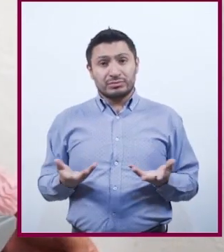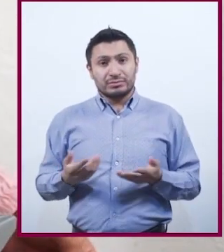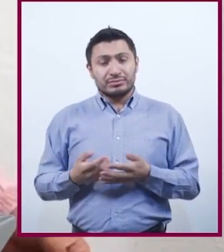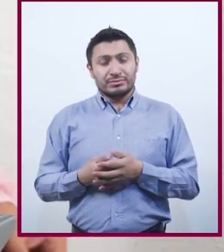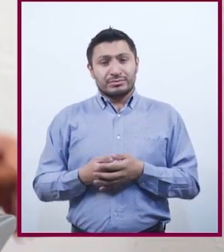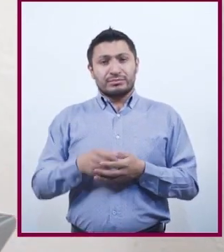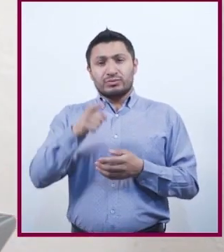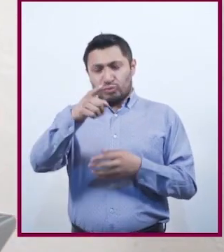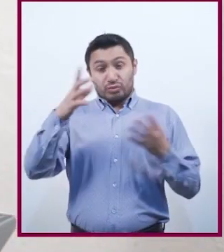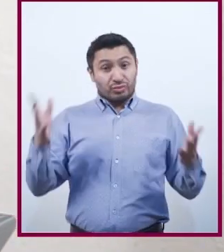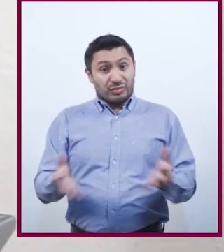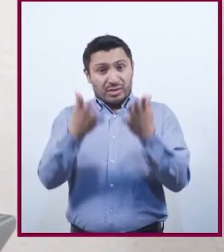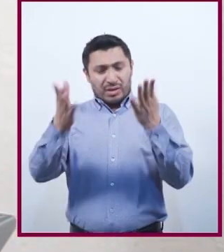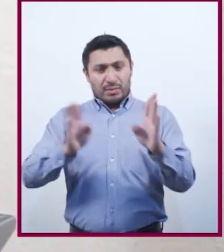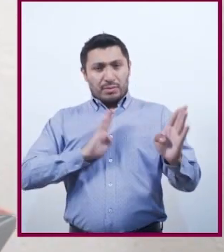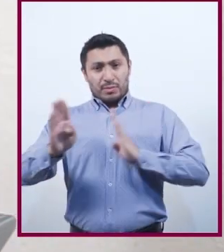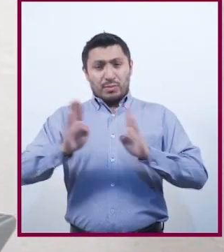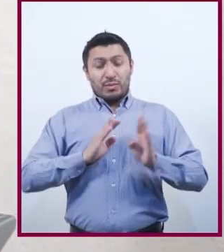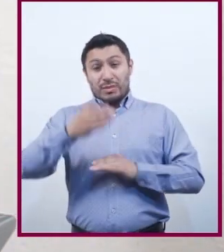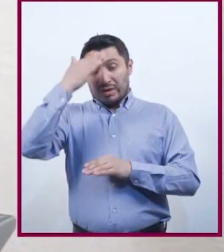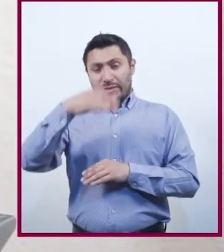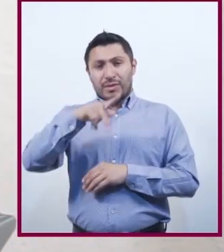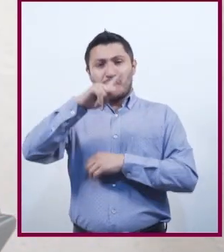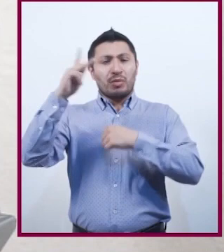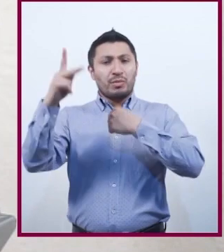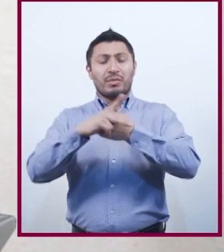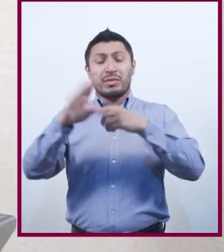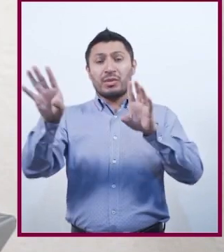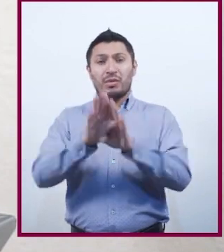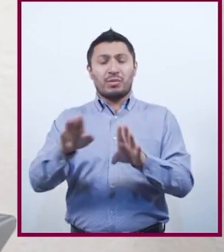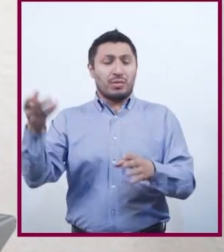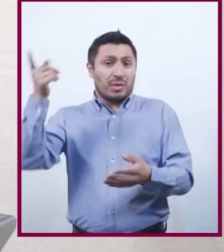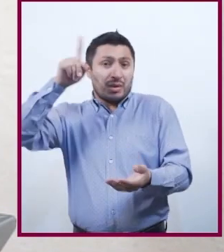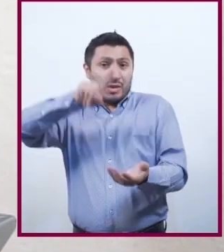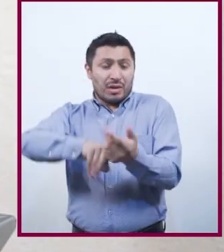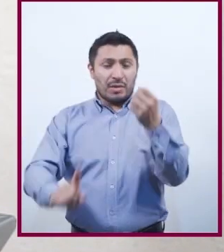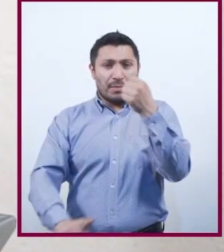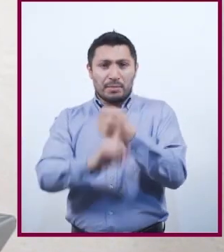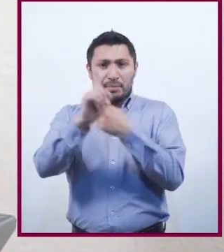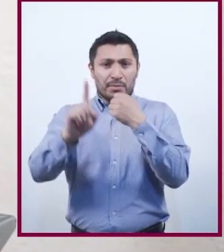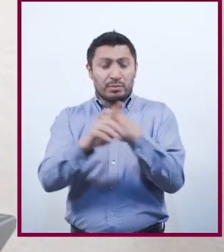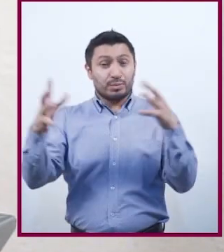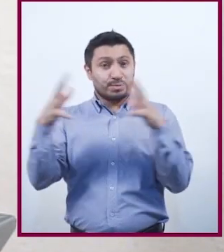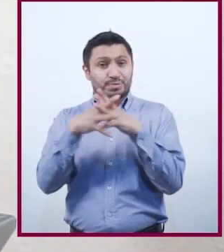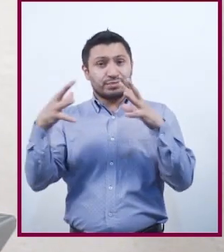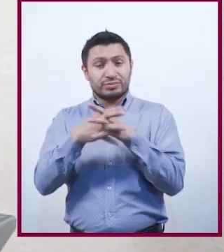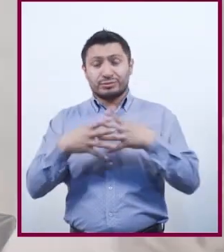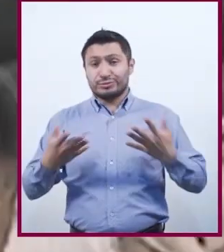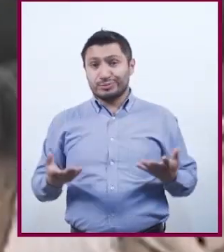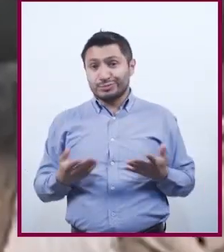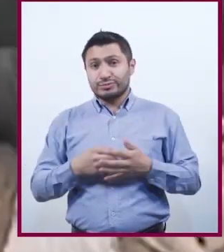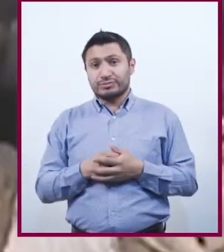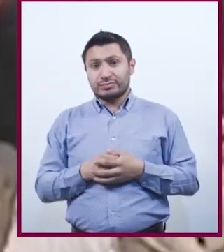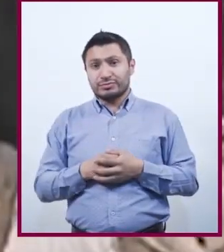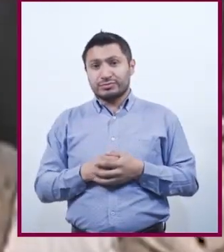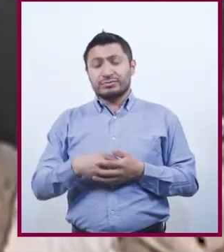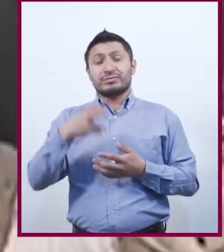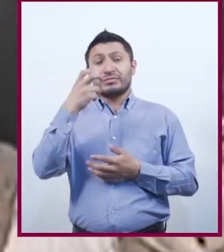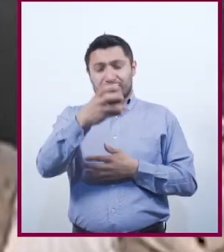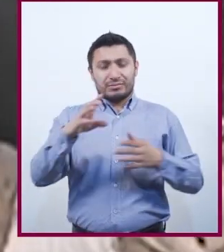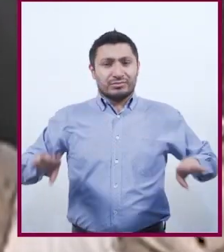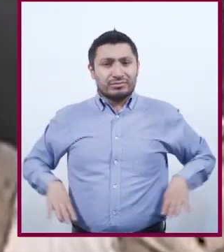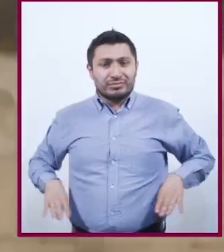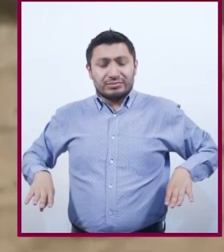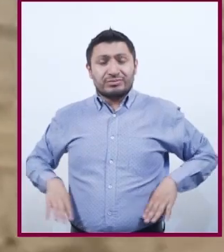más, ¿te animarías a ser soldado sabiendo que tu país se encuentra metido en un conflicto bélico? Bajo